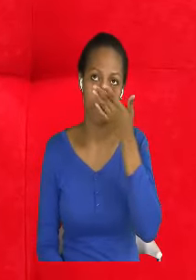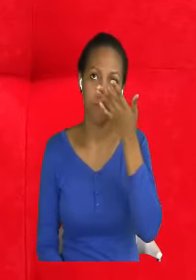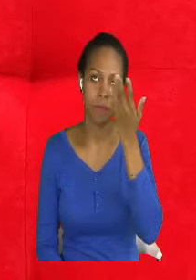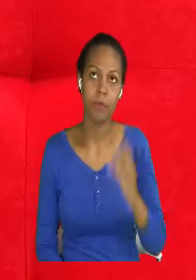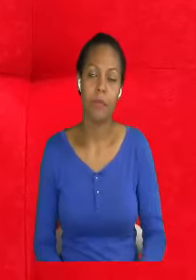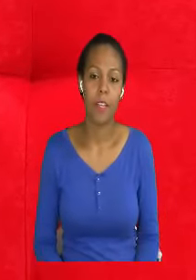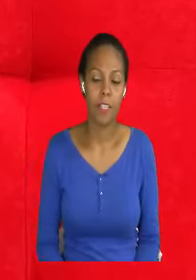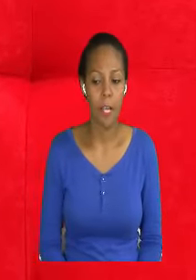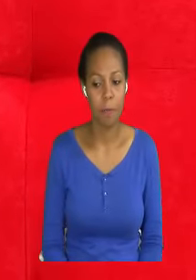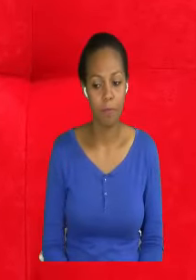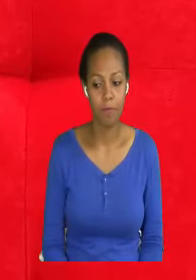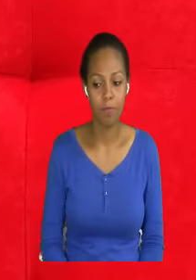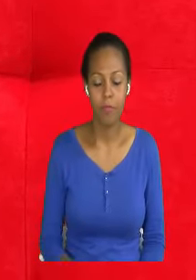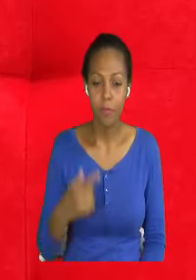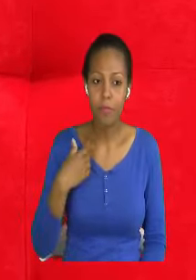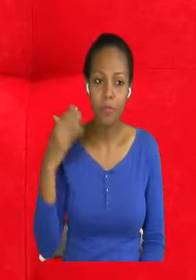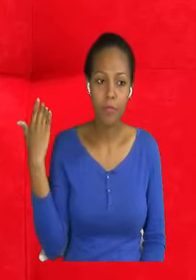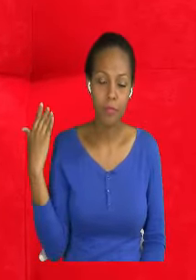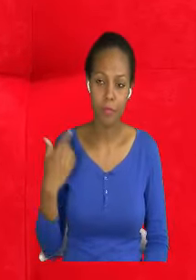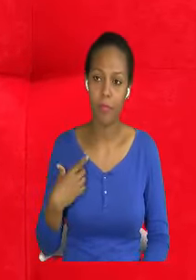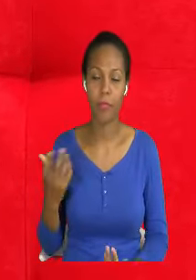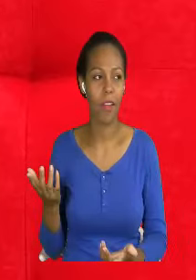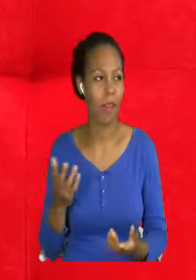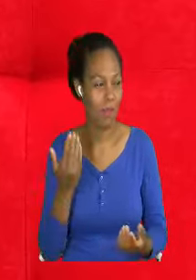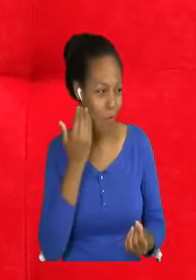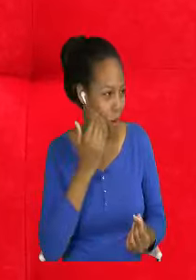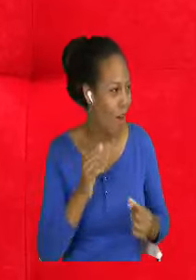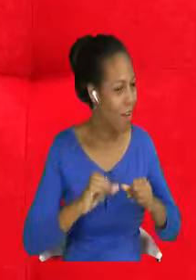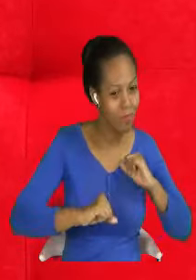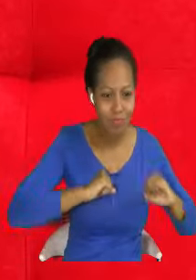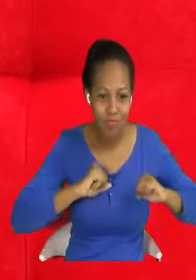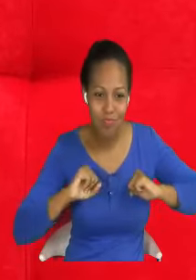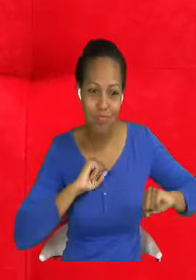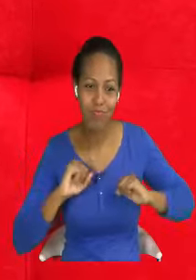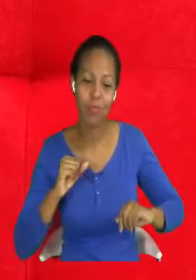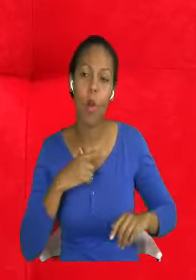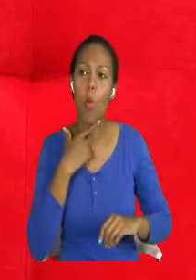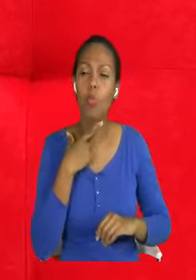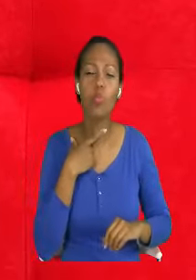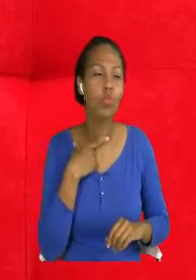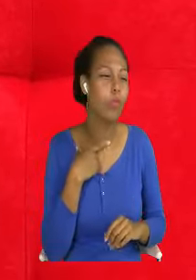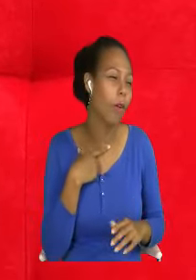las necesidades de las mujeres dinámicas, que les guste